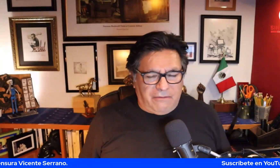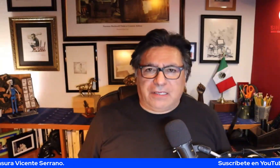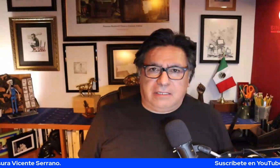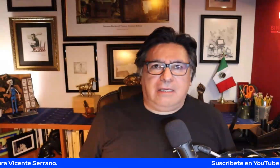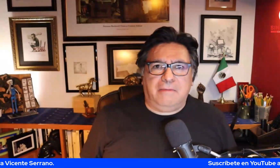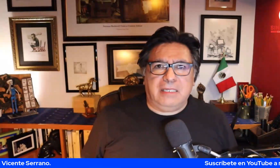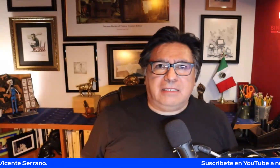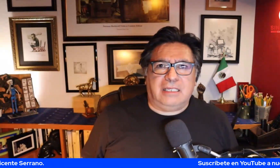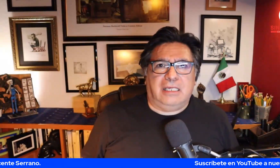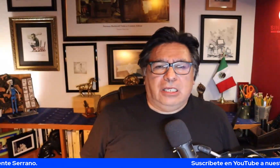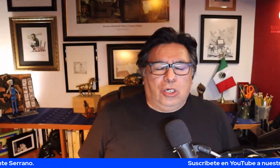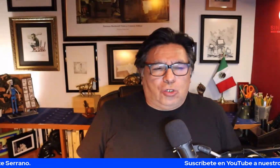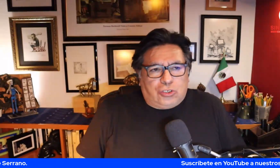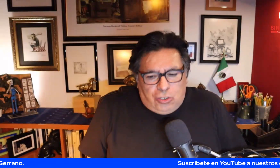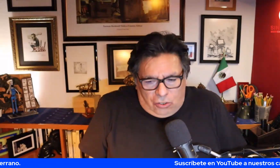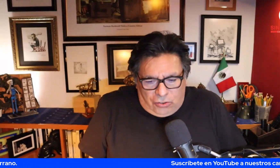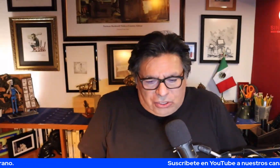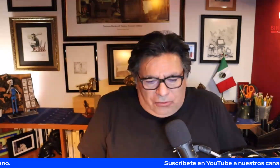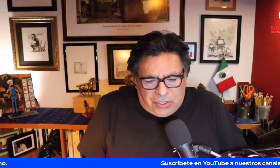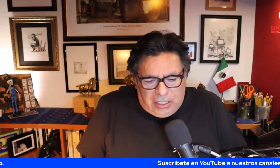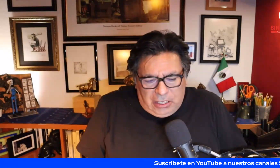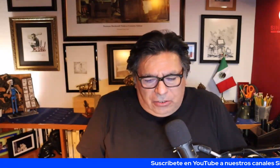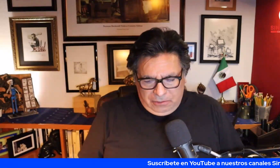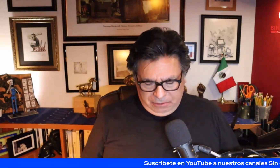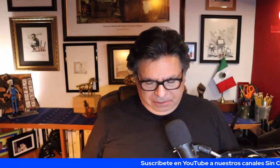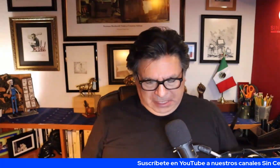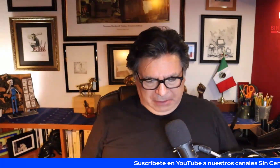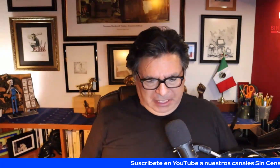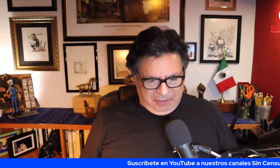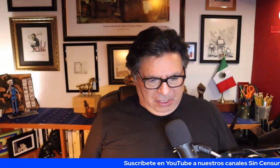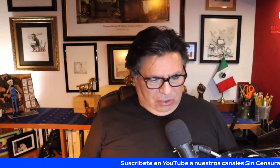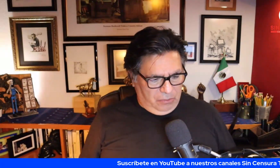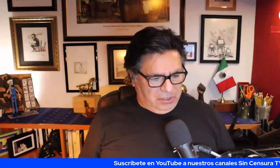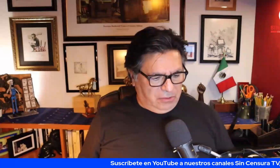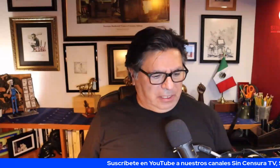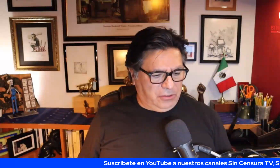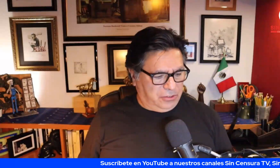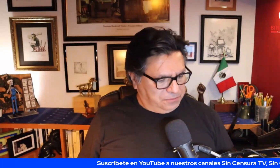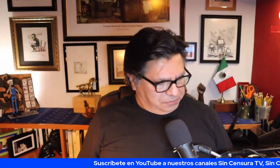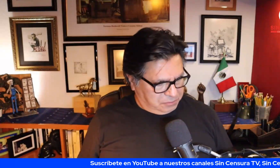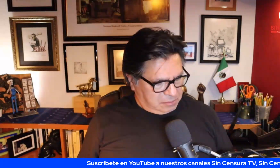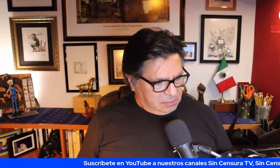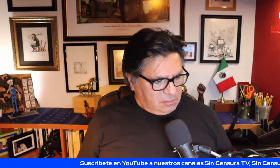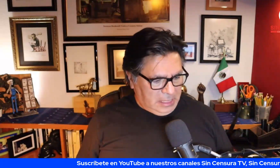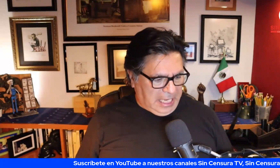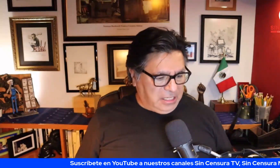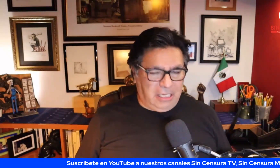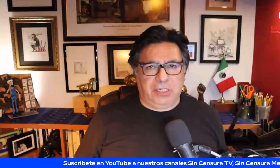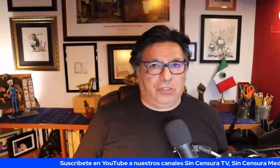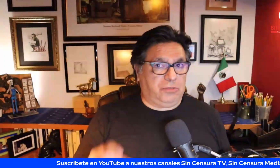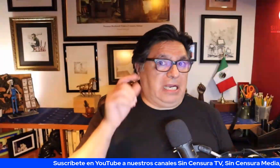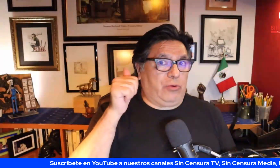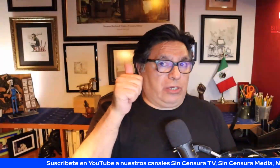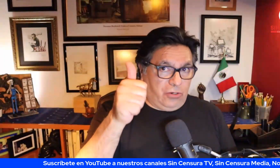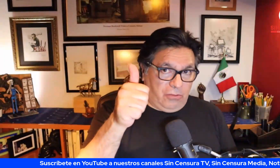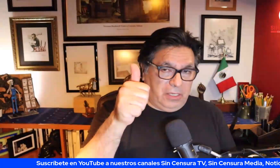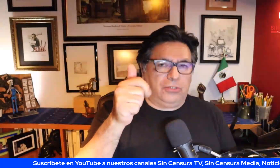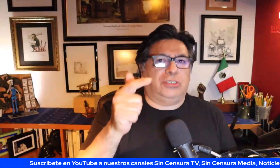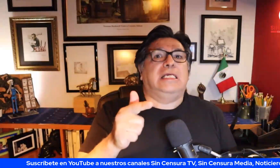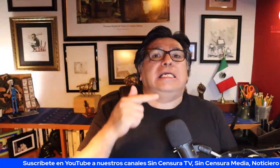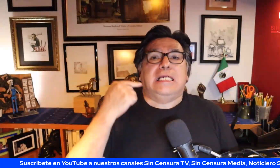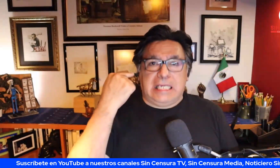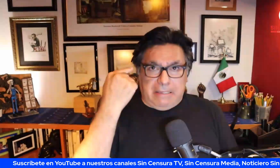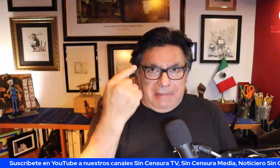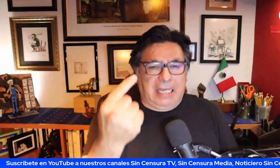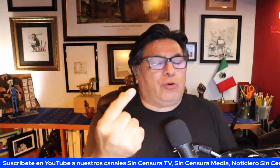Porque efectivamente los logros que ha obtenido Andrés Manuel López Obrador en términos